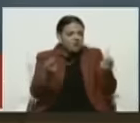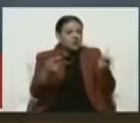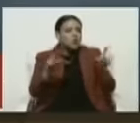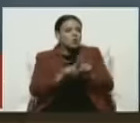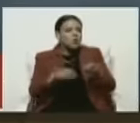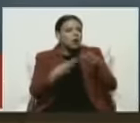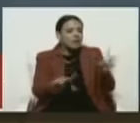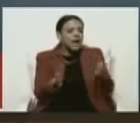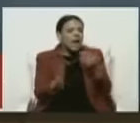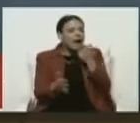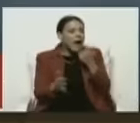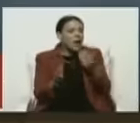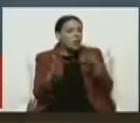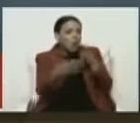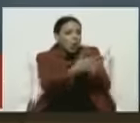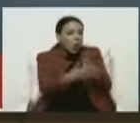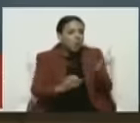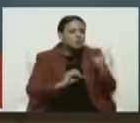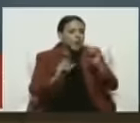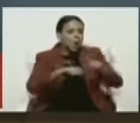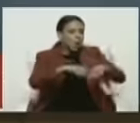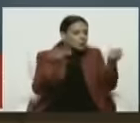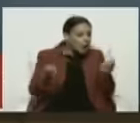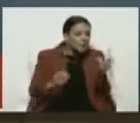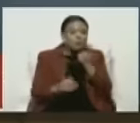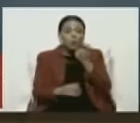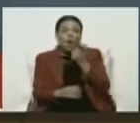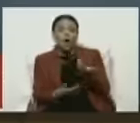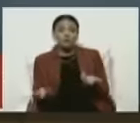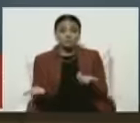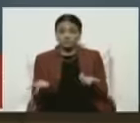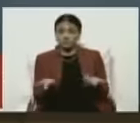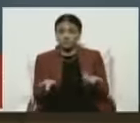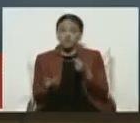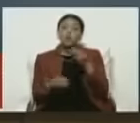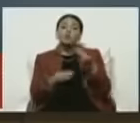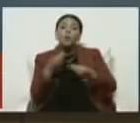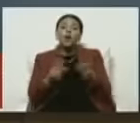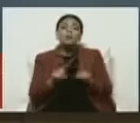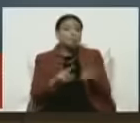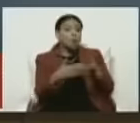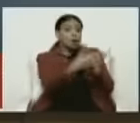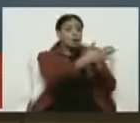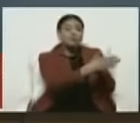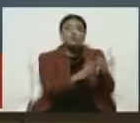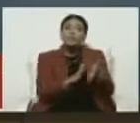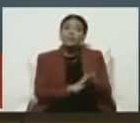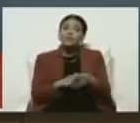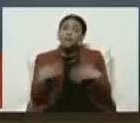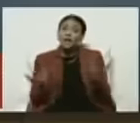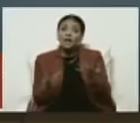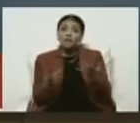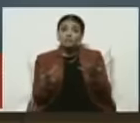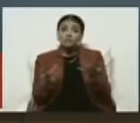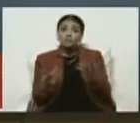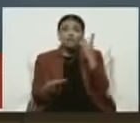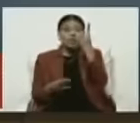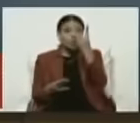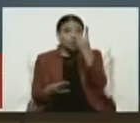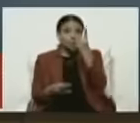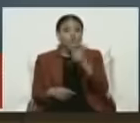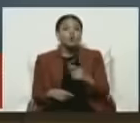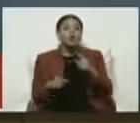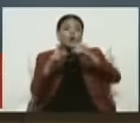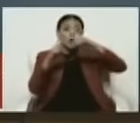sabotear el sistema eléctrico nacional, usted inmediatamente daña dos servicios simultáneamente, la luz y